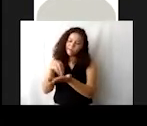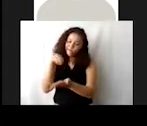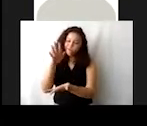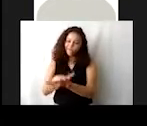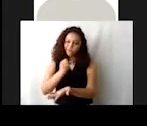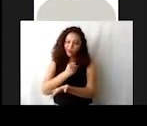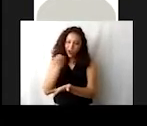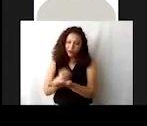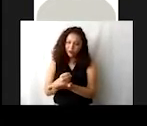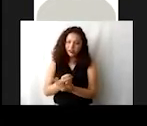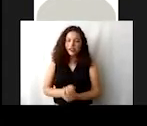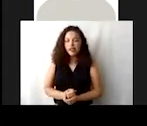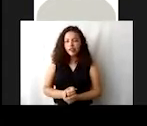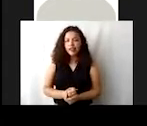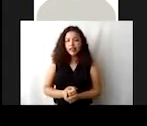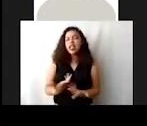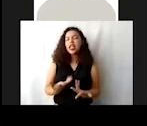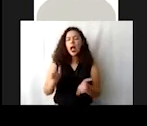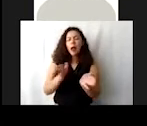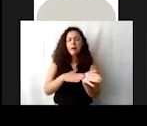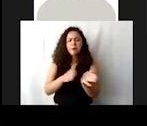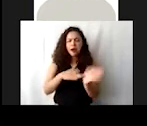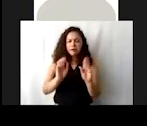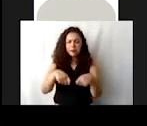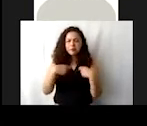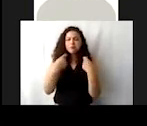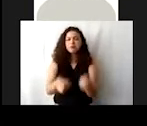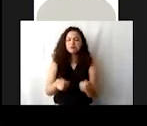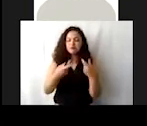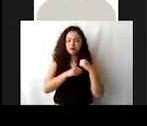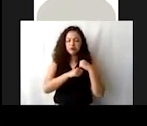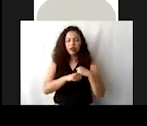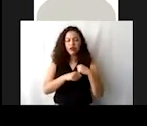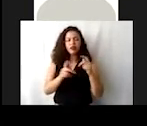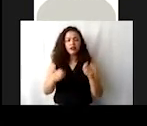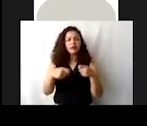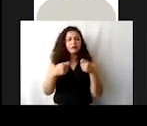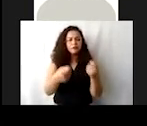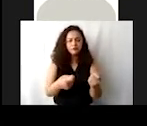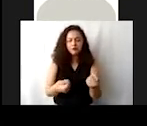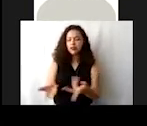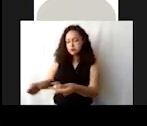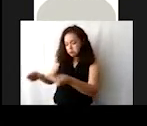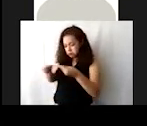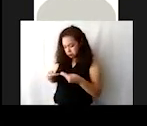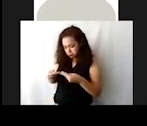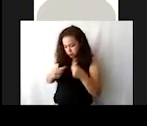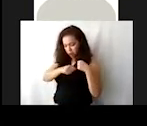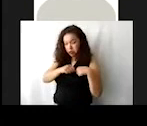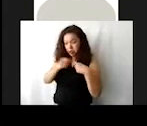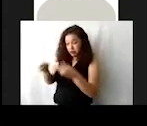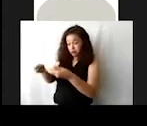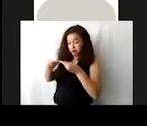uno con la documentación, la entrega a la autoridad que le va a hacer su trámite